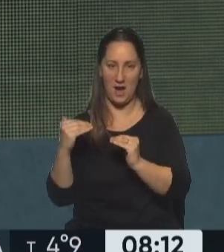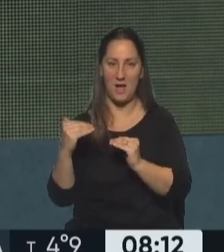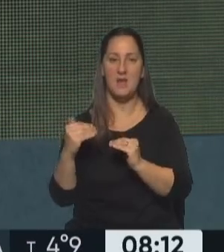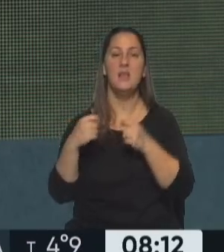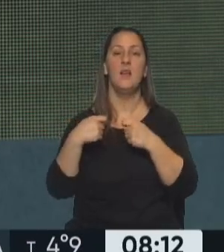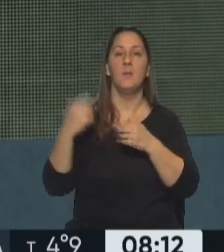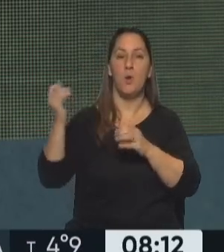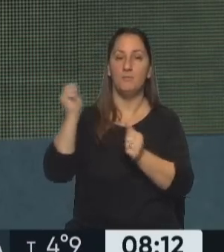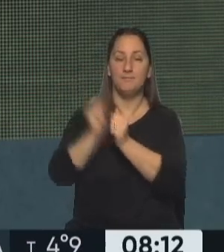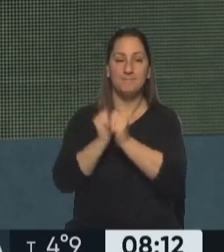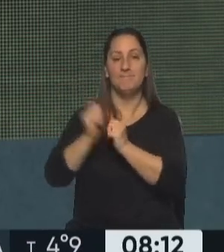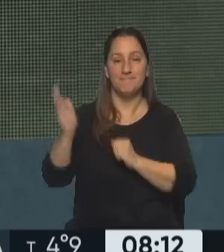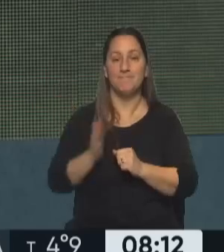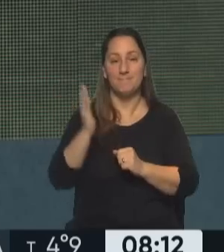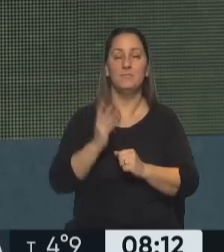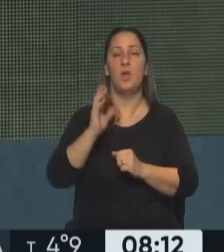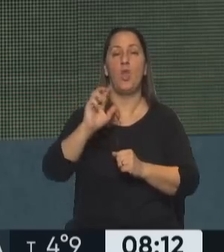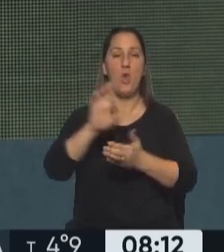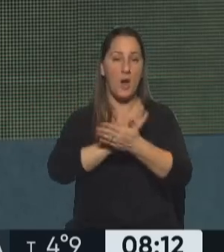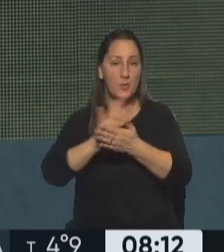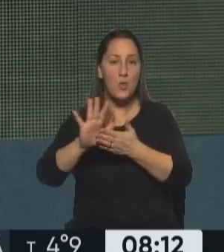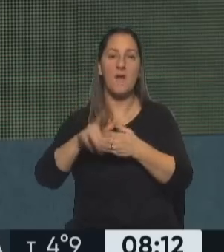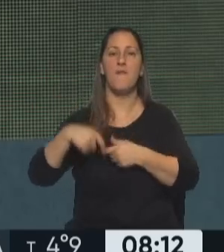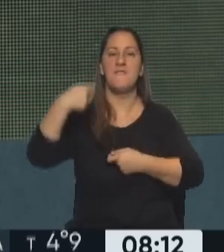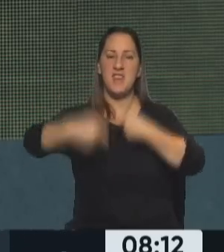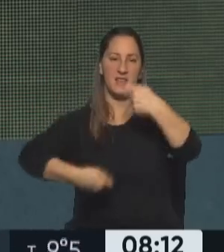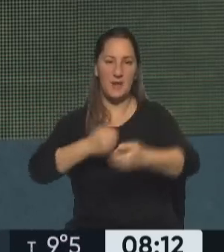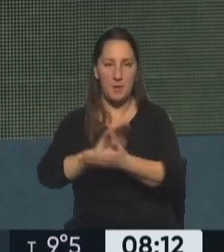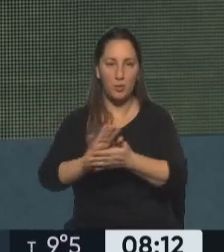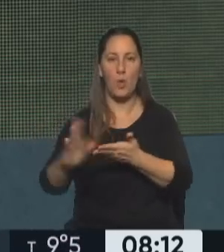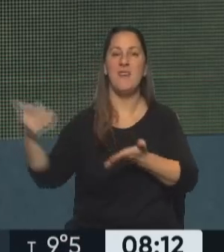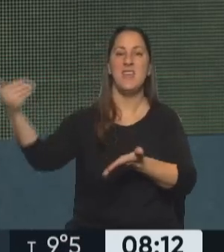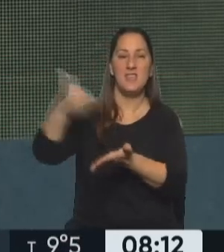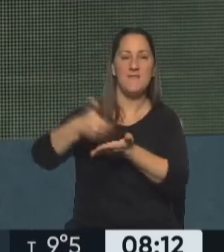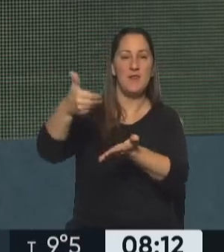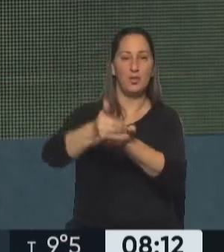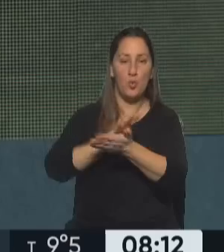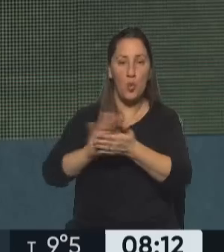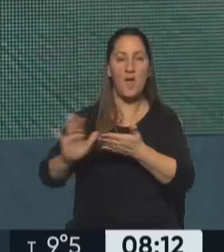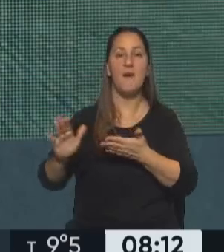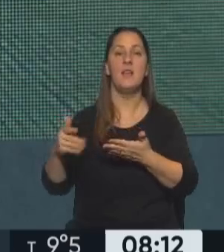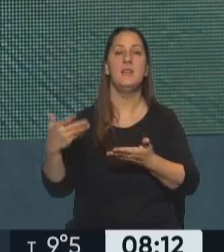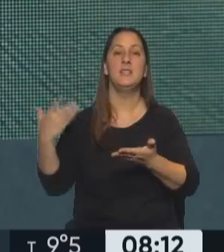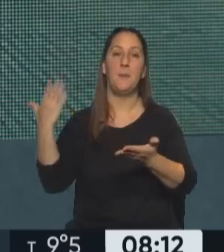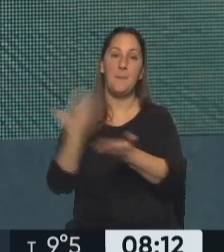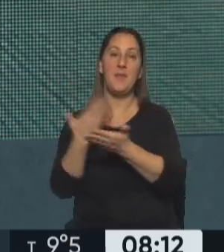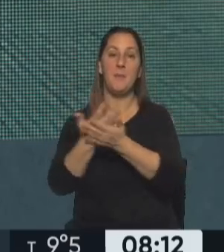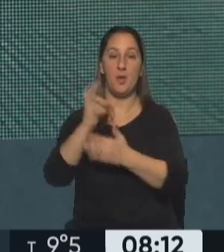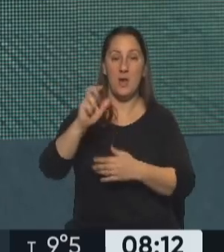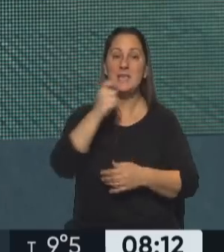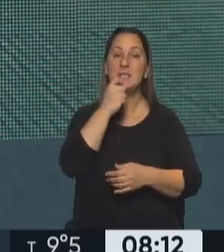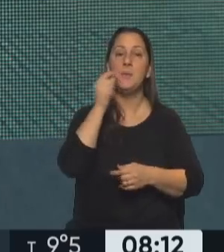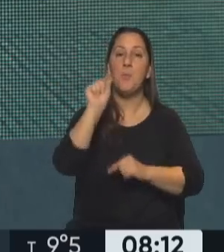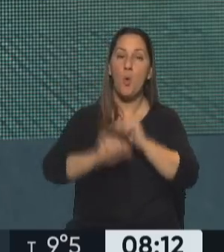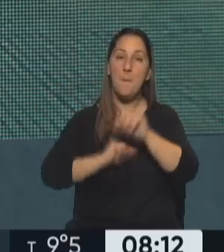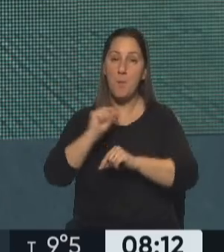más dólares, ya sea con nuevo financiamiento, ya sea con nuevas inversiones. Si tenés más oferta de dólares, si empezás a